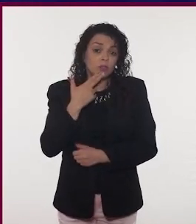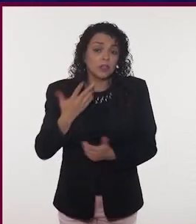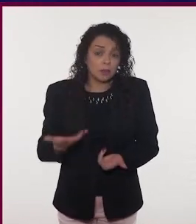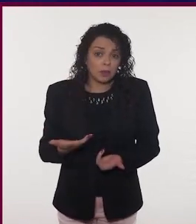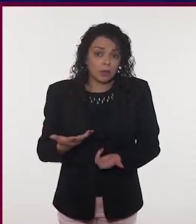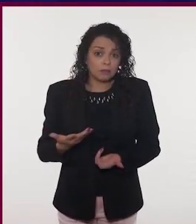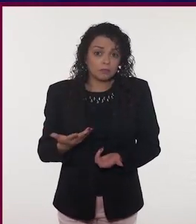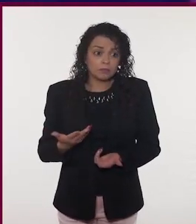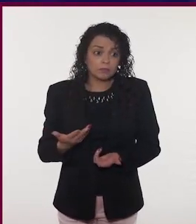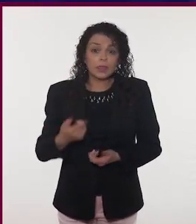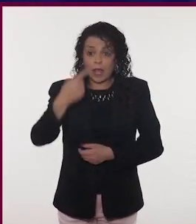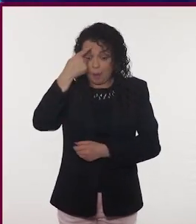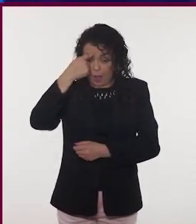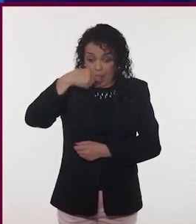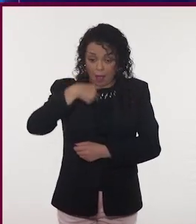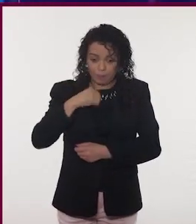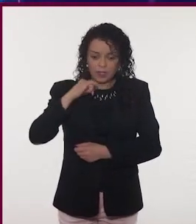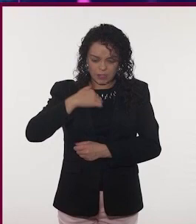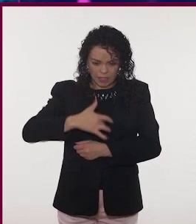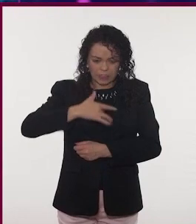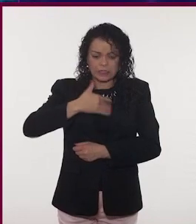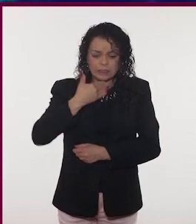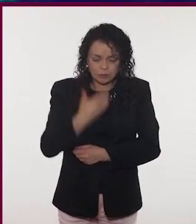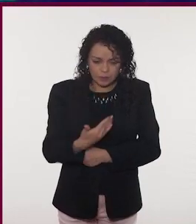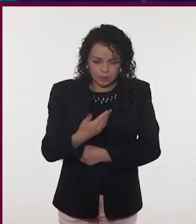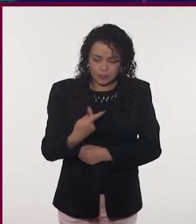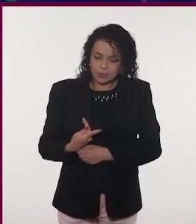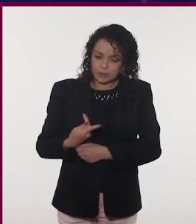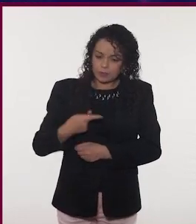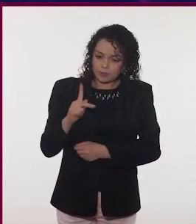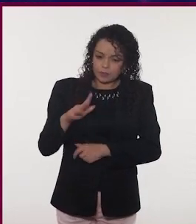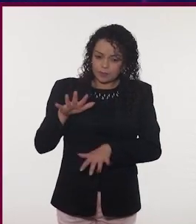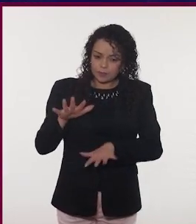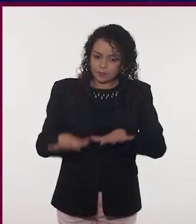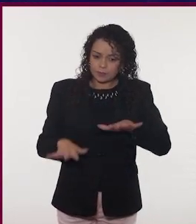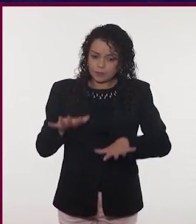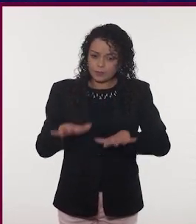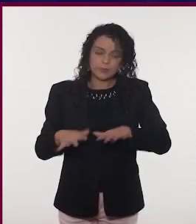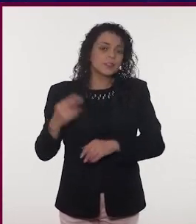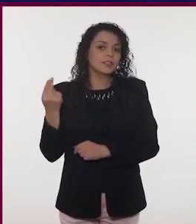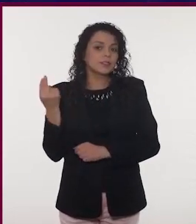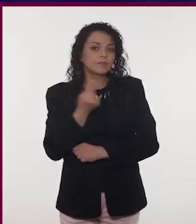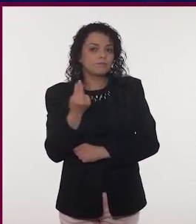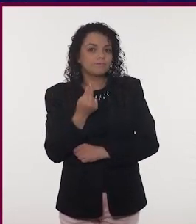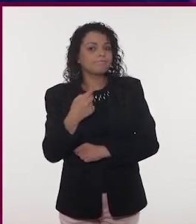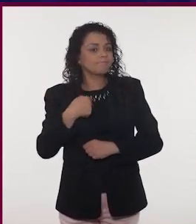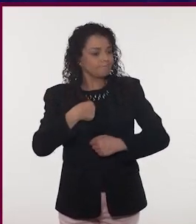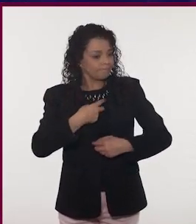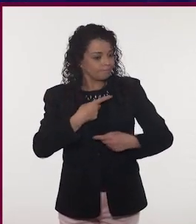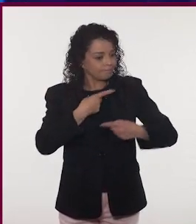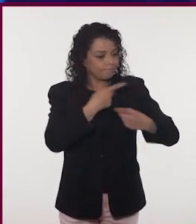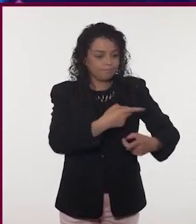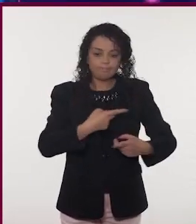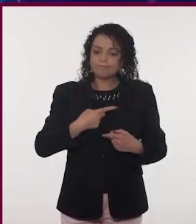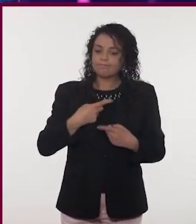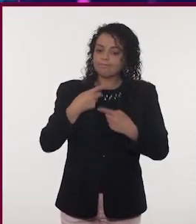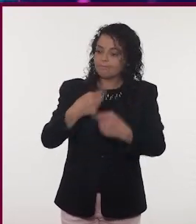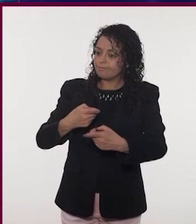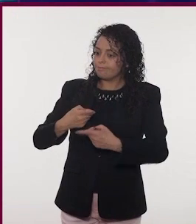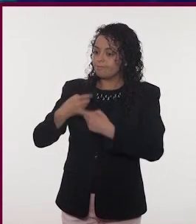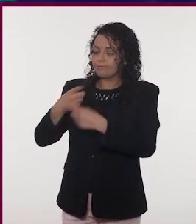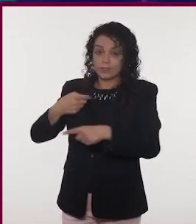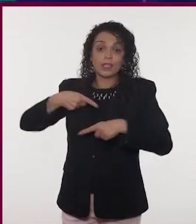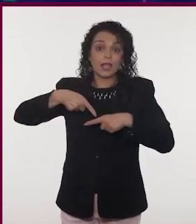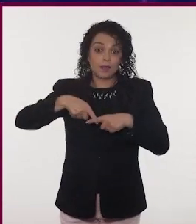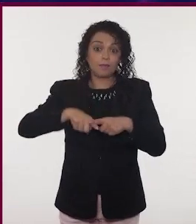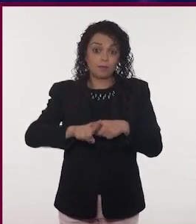Me habrá llenado a mí, pero hay un momento en el que uno tiene que empezar a dar. Y